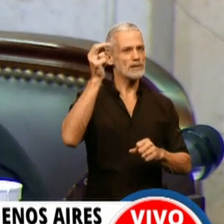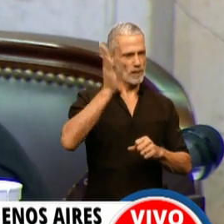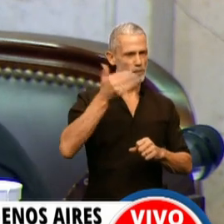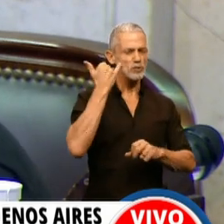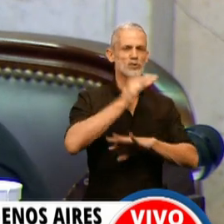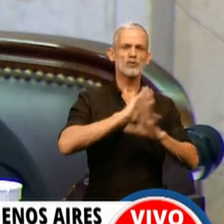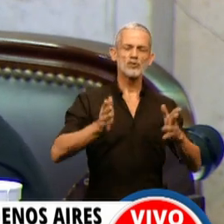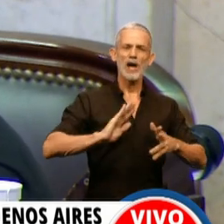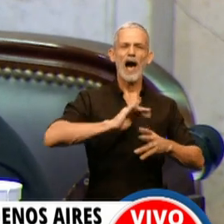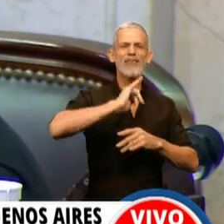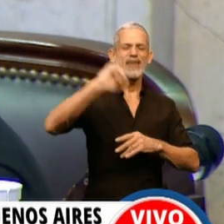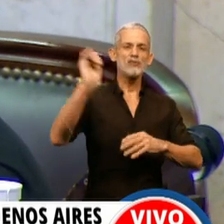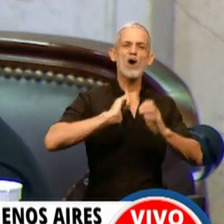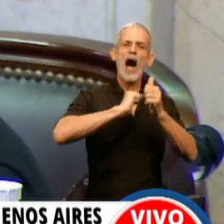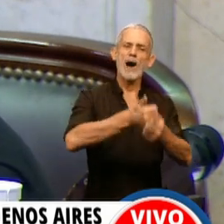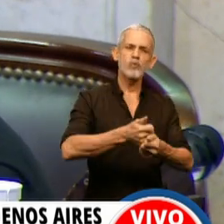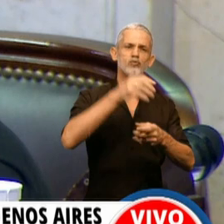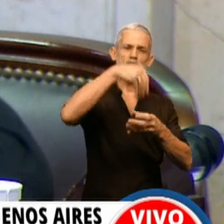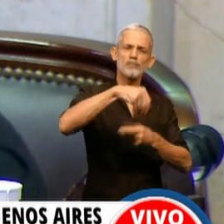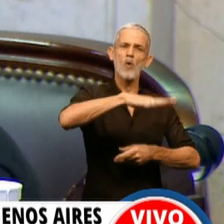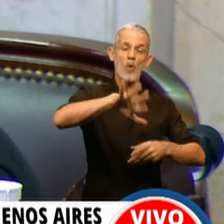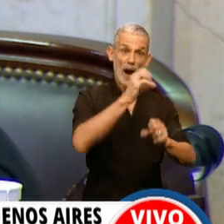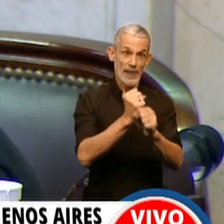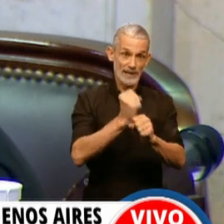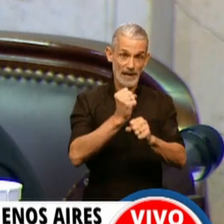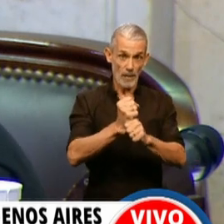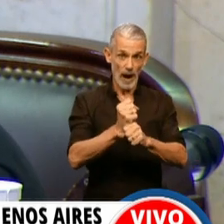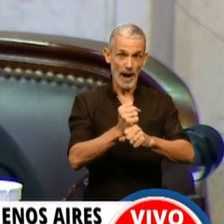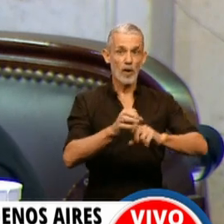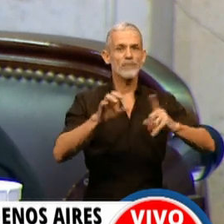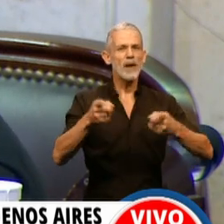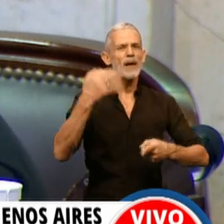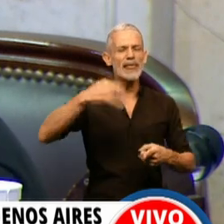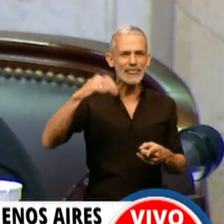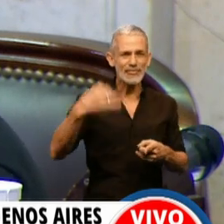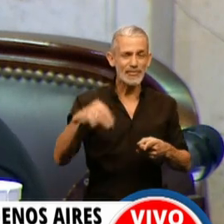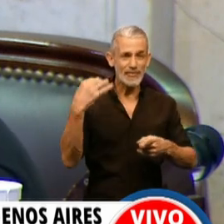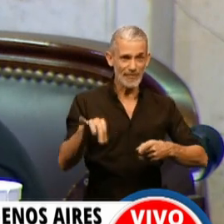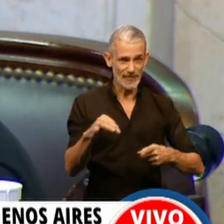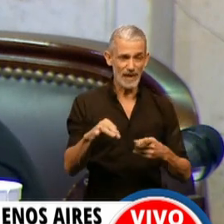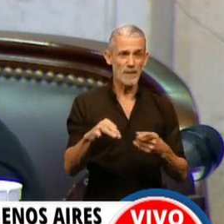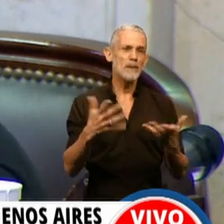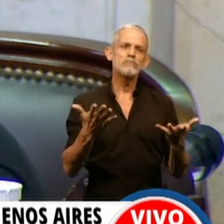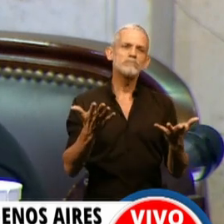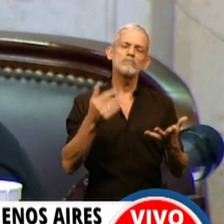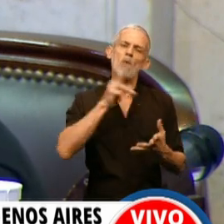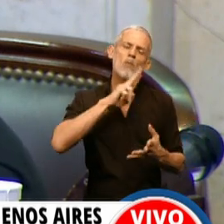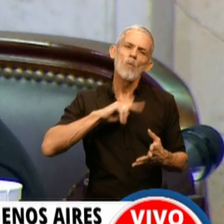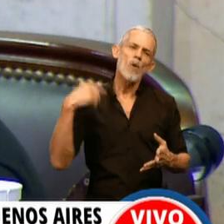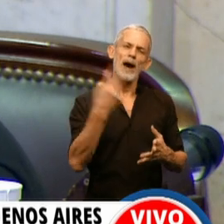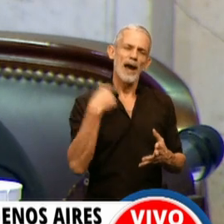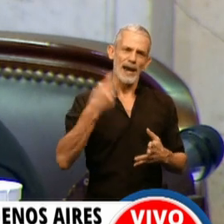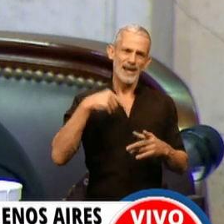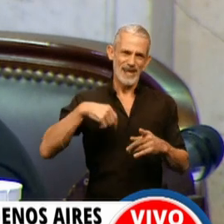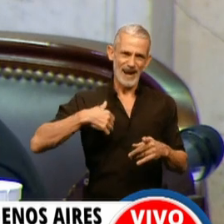situaciones de abuso y acoso sexual en su lugar de trabajo y que merecen todas las mujeres de este